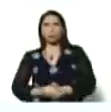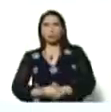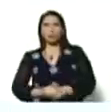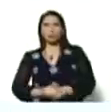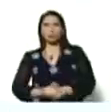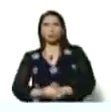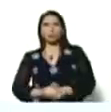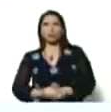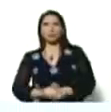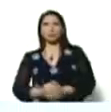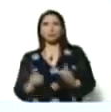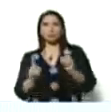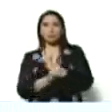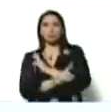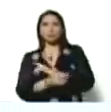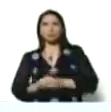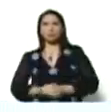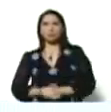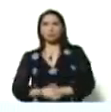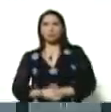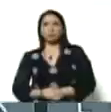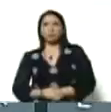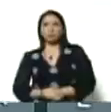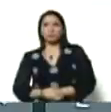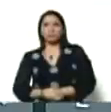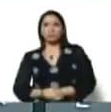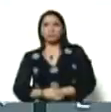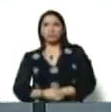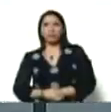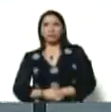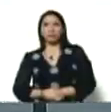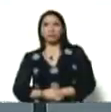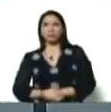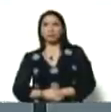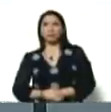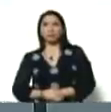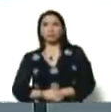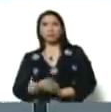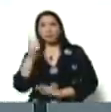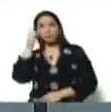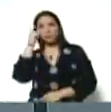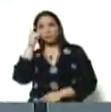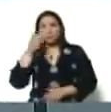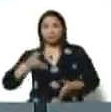6823952, déjenme modificar el estado civil, no voy a hacer qué, fecha de nacimiento.